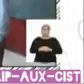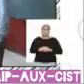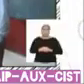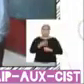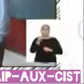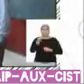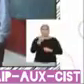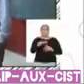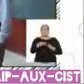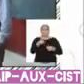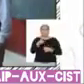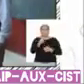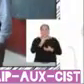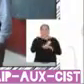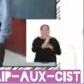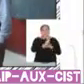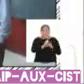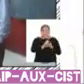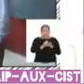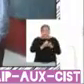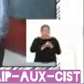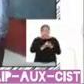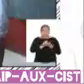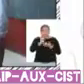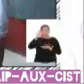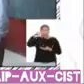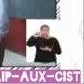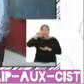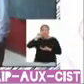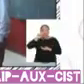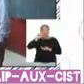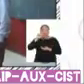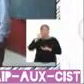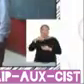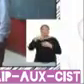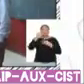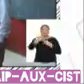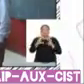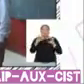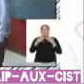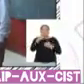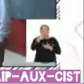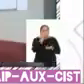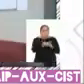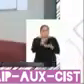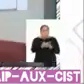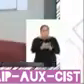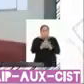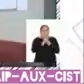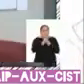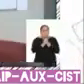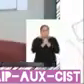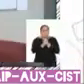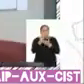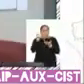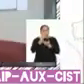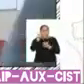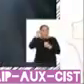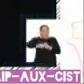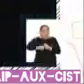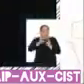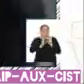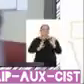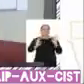¿Por qué no hacemos algo? ¿Escribe un ensayo sobre esto? ¿Lo presentas a la clase? A lo mejor consigue demostrar a tus amigos que estudiar vale la pena.